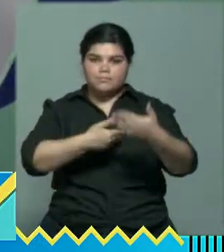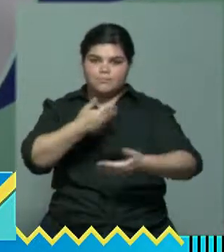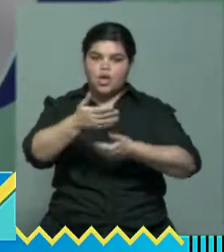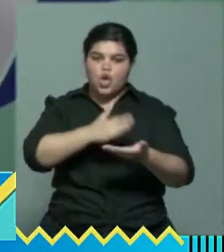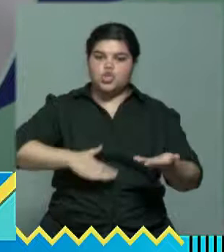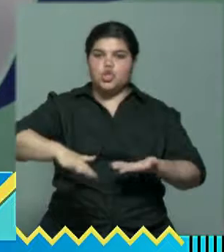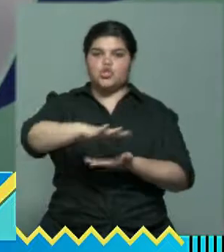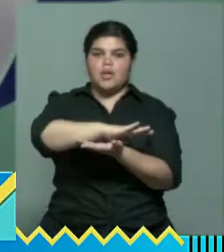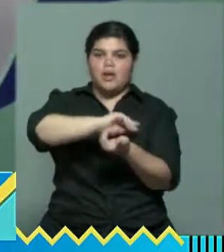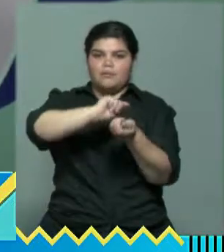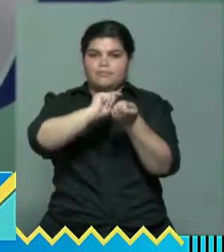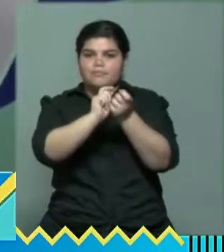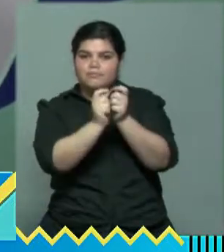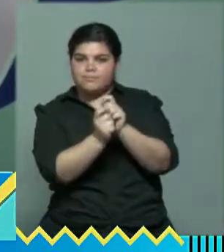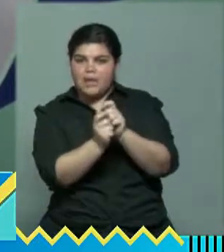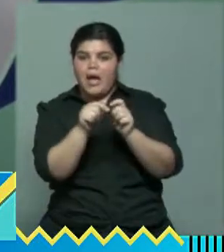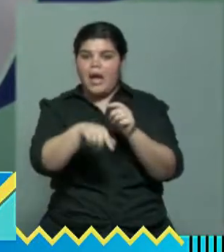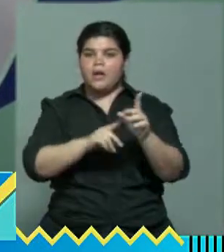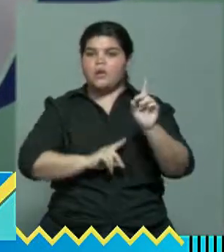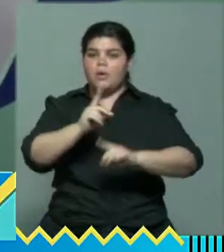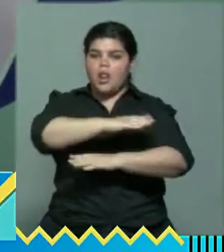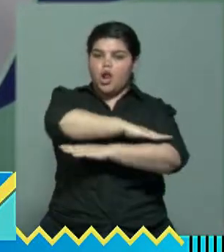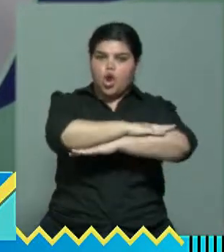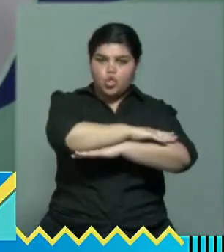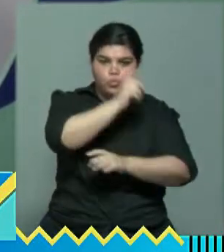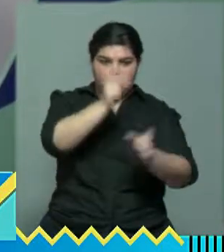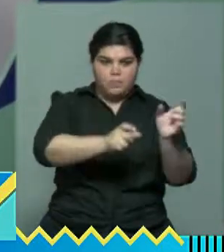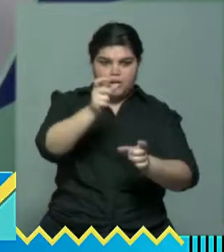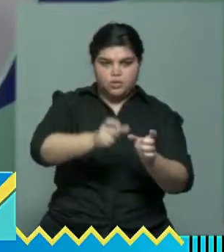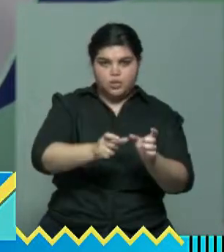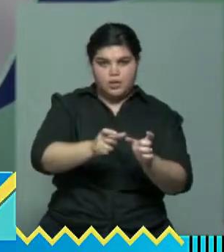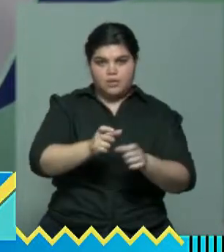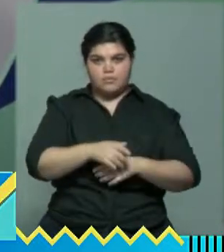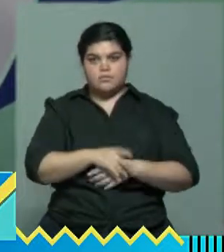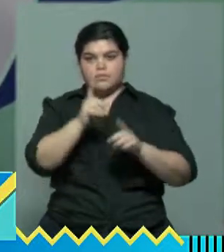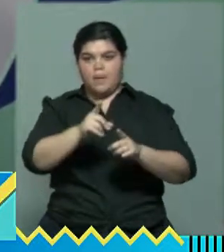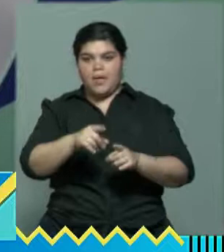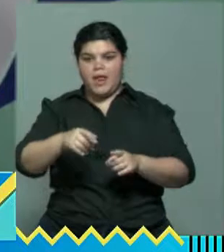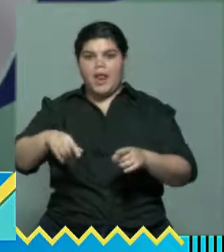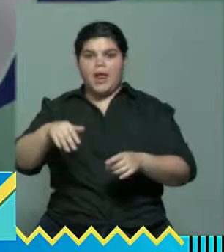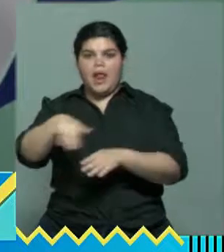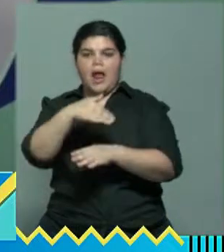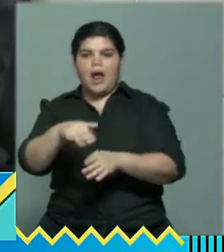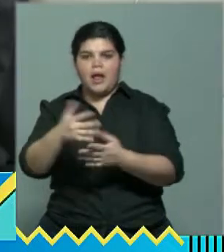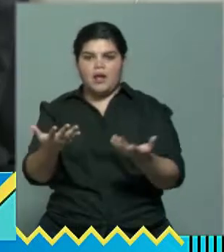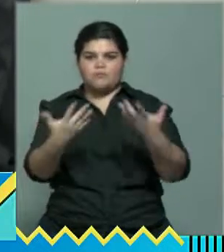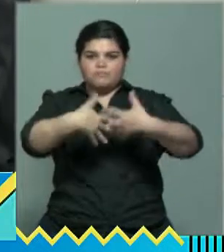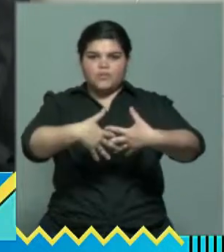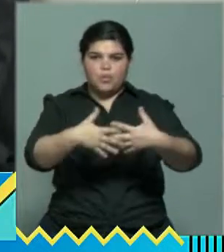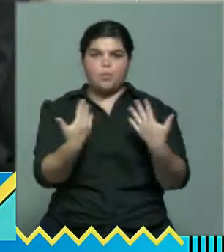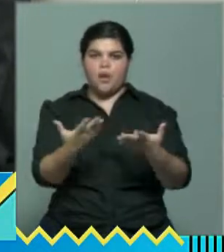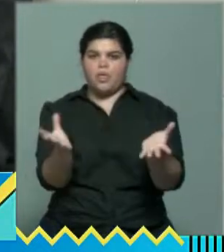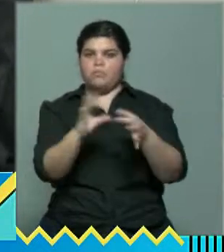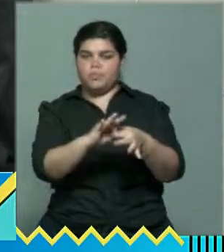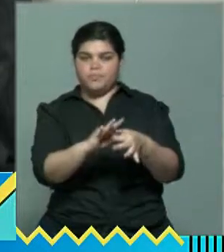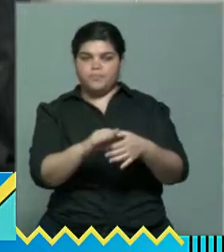cultural de interrelacionar, digamos, la conducta de la persona con lo que hace en la calle. Es decir, que es un proceso, es un camino que